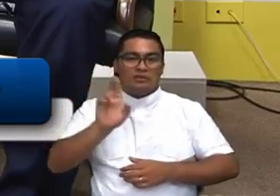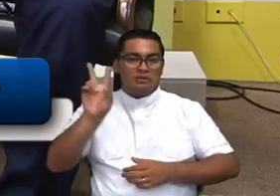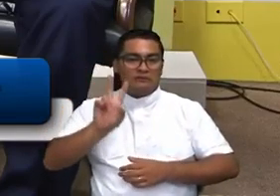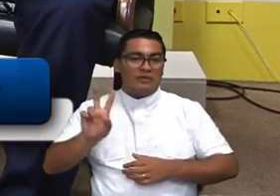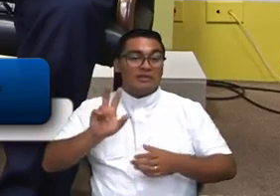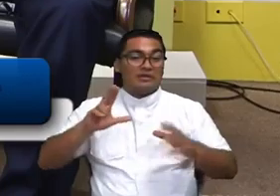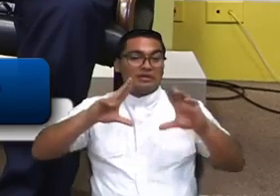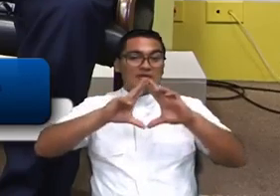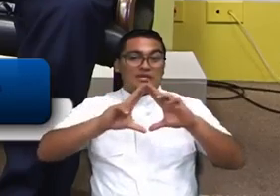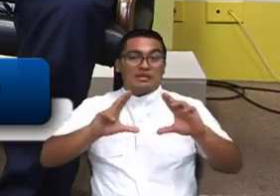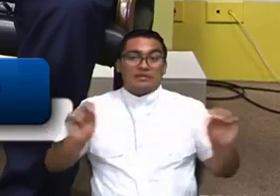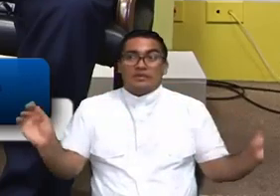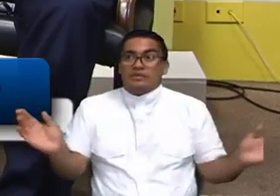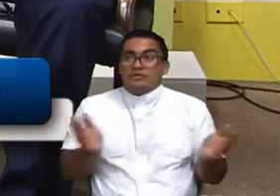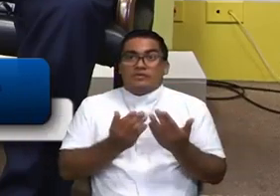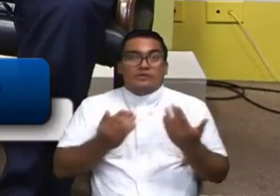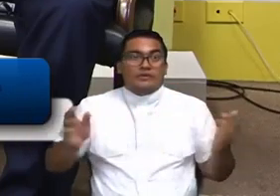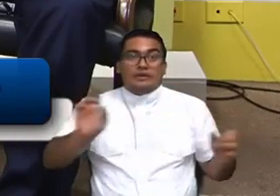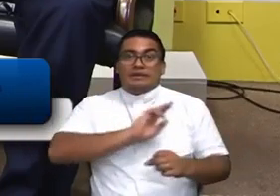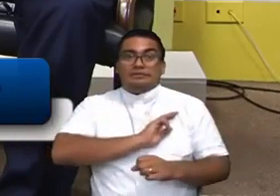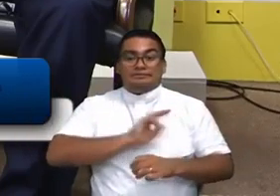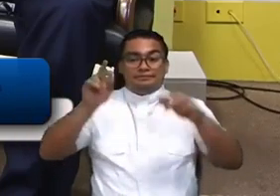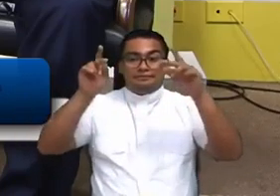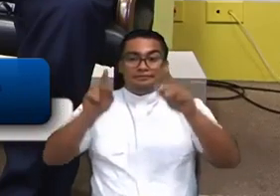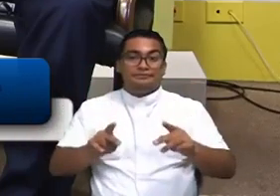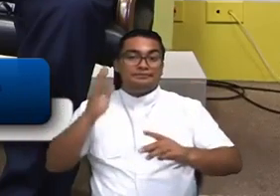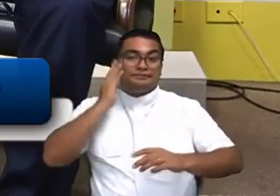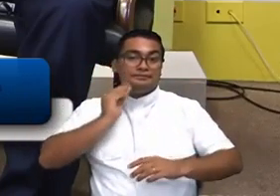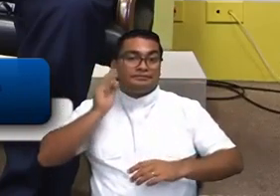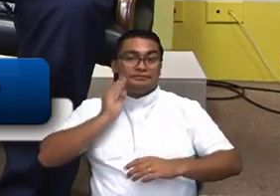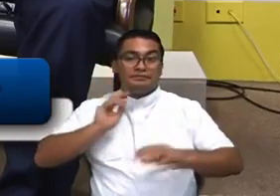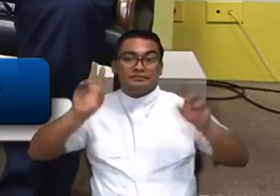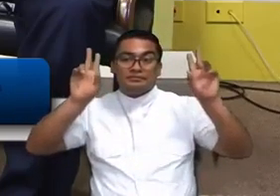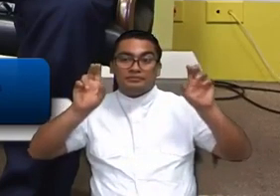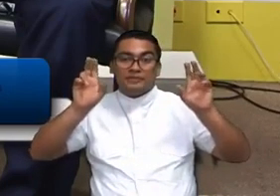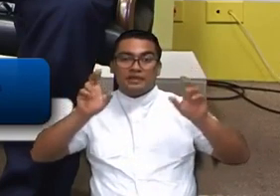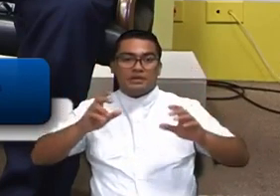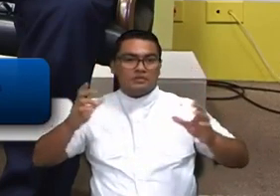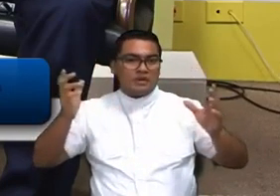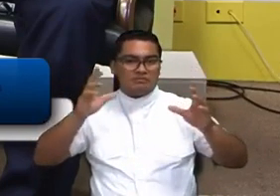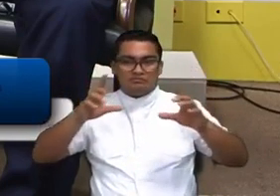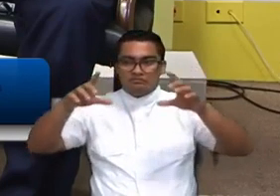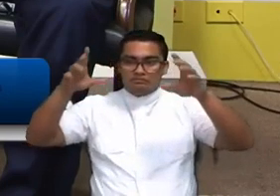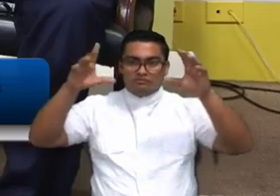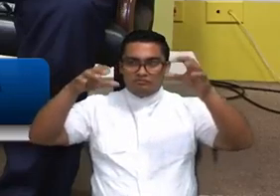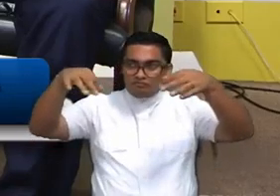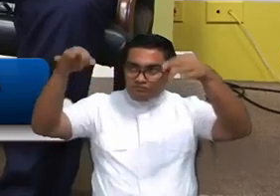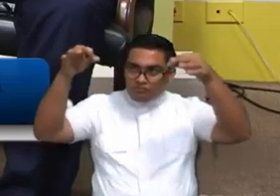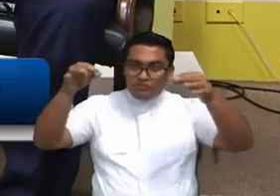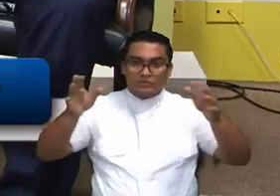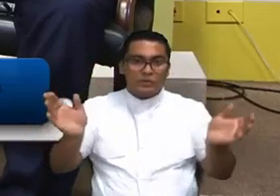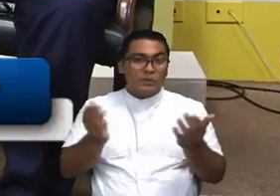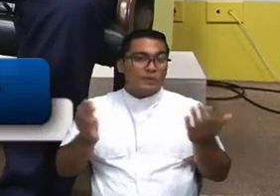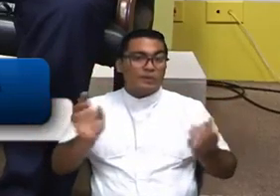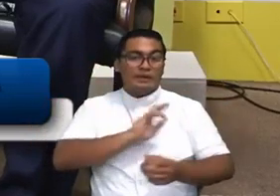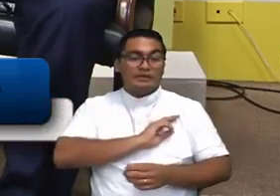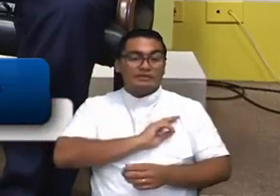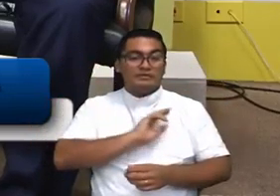con ningún tomógrafo en los hospitales. Ni uno había. Así es. Ni uno. Sí, así es. A partir de 2007, cuando